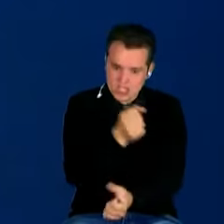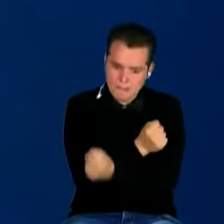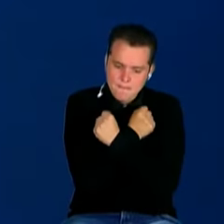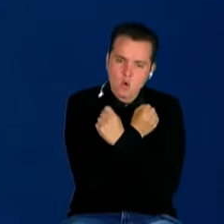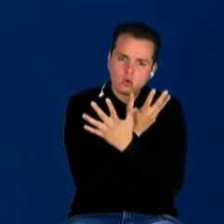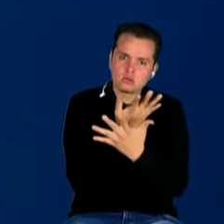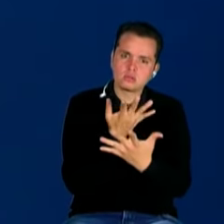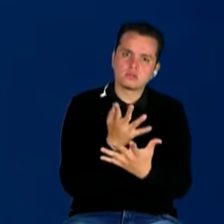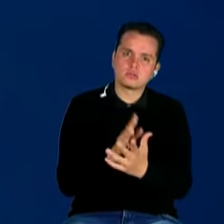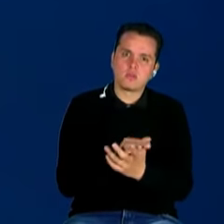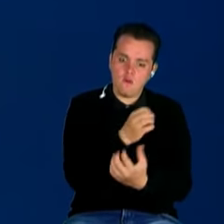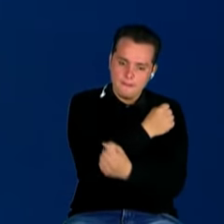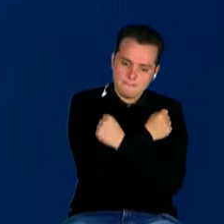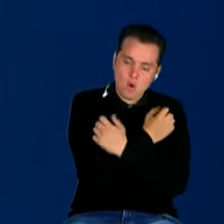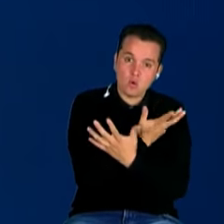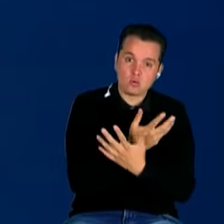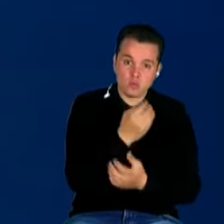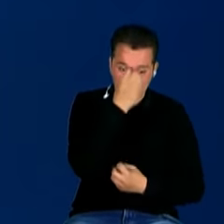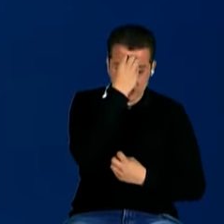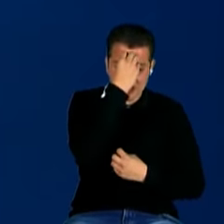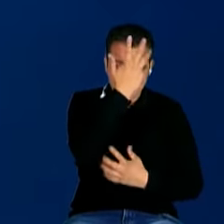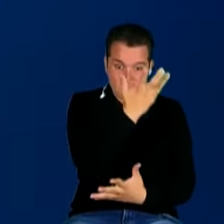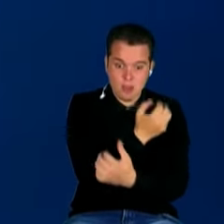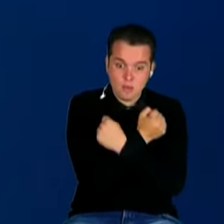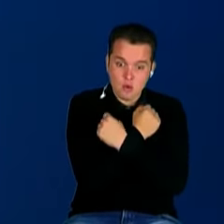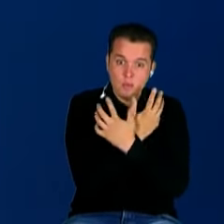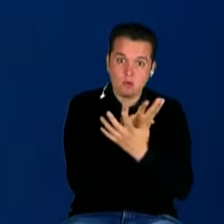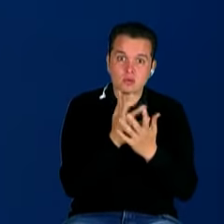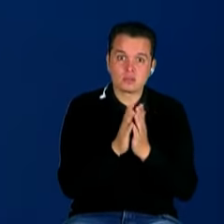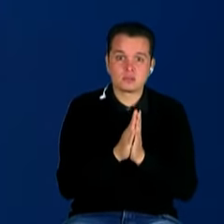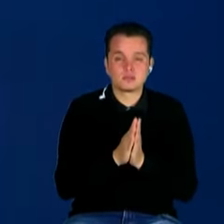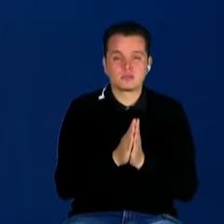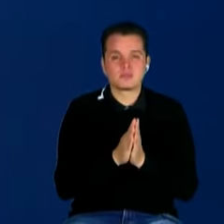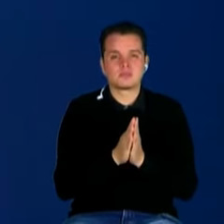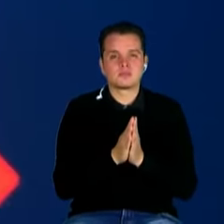amor, obedécelo por amor.